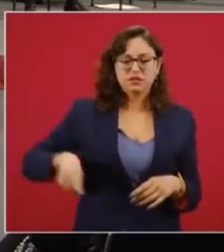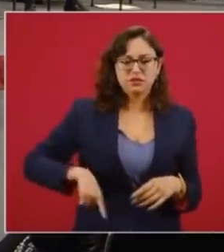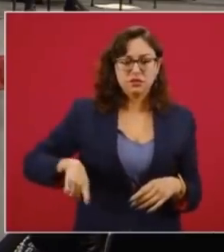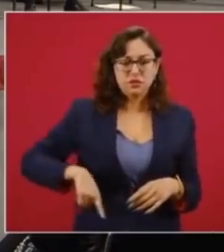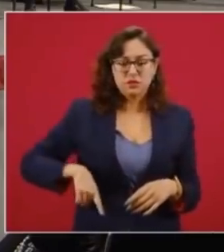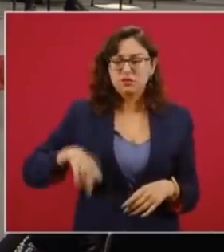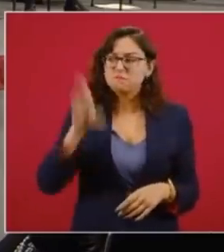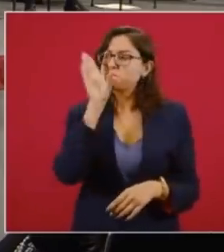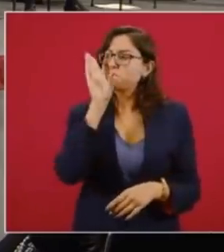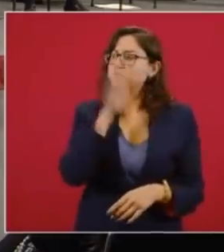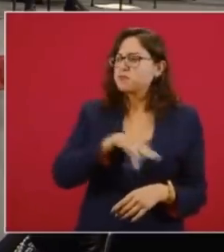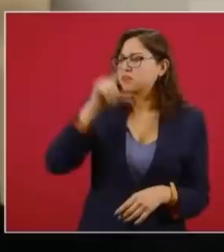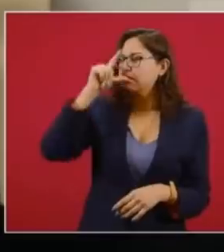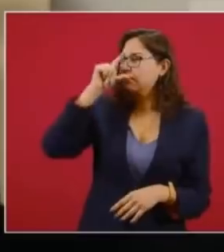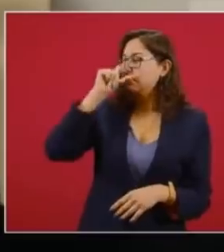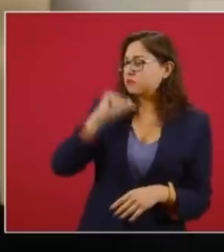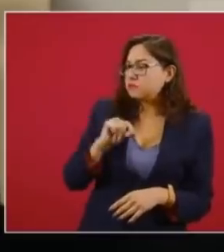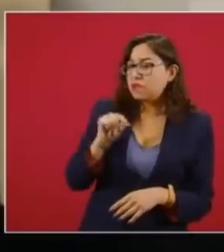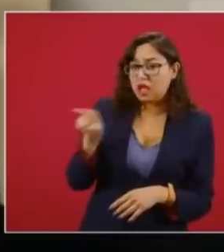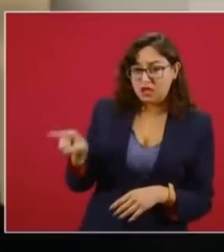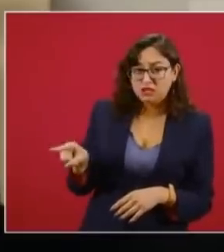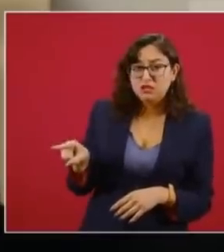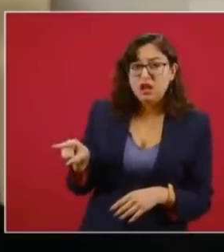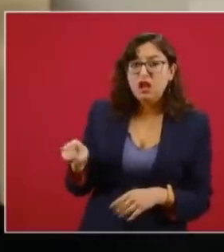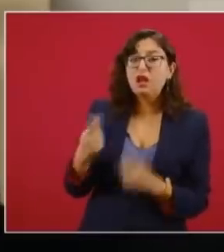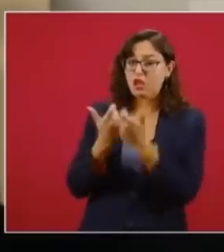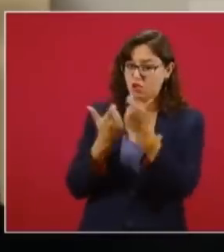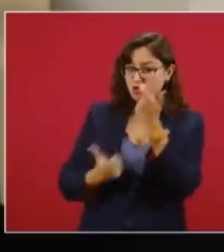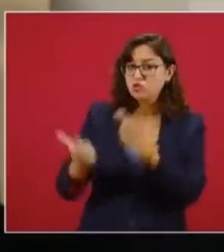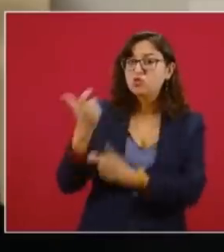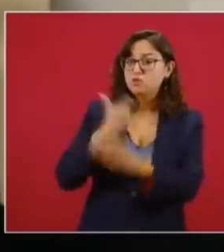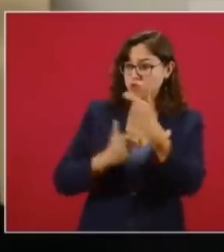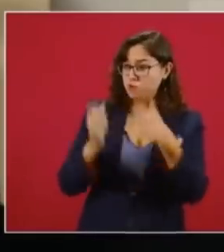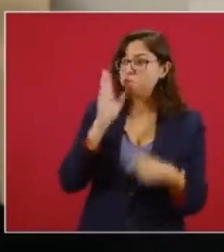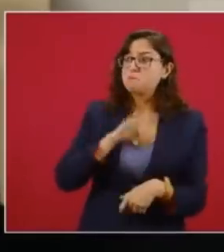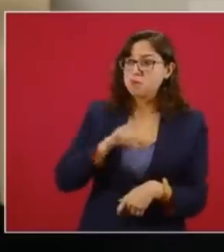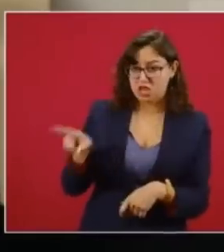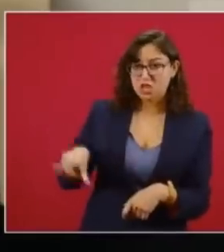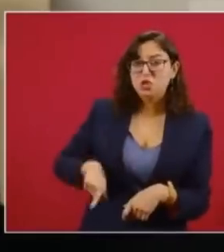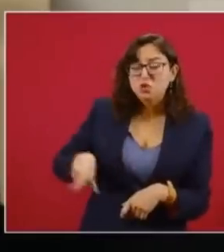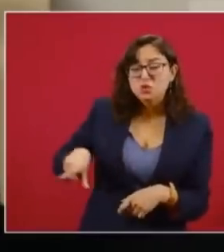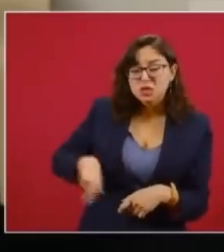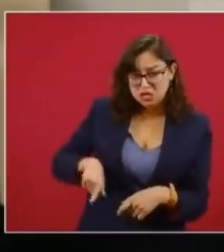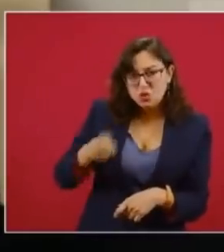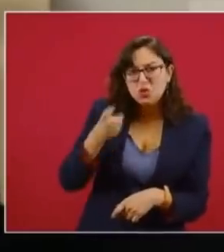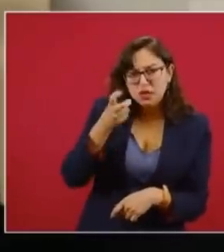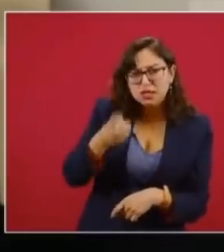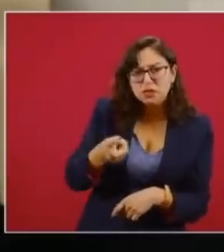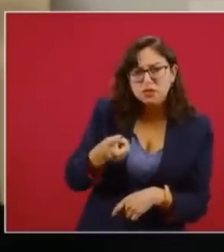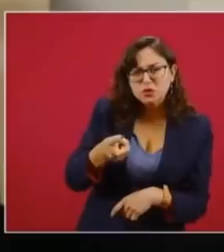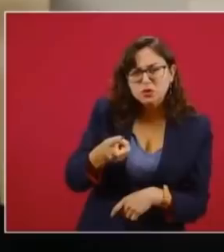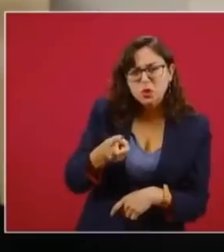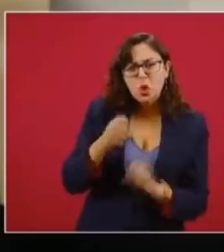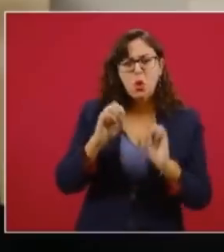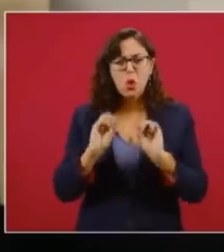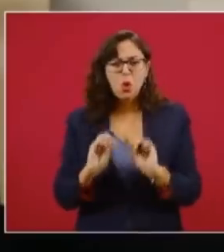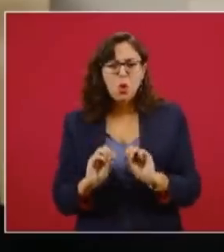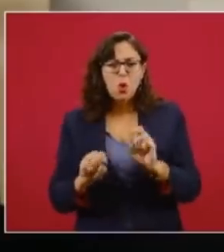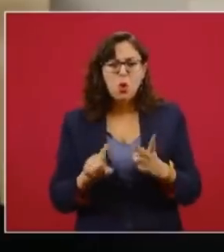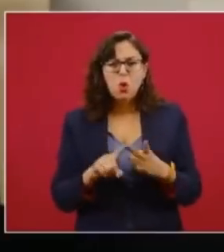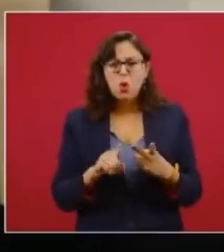pregunta es, ¿usted a nombre de los empresarios aquí reunidos diría que hay rumbo